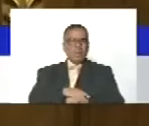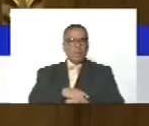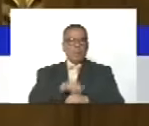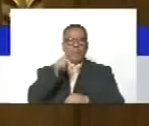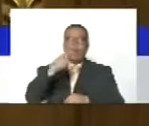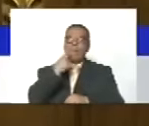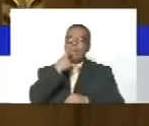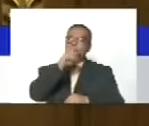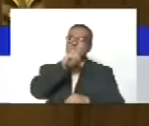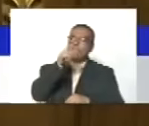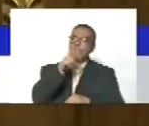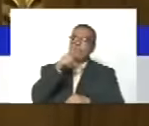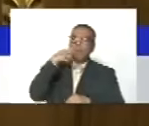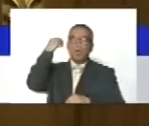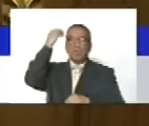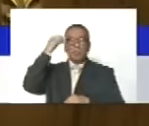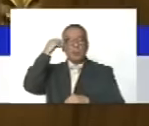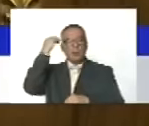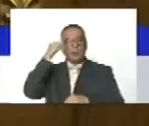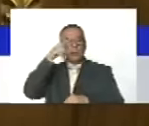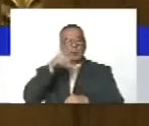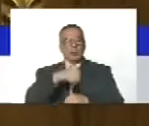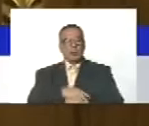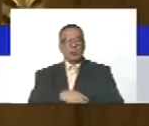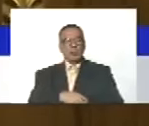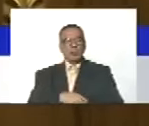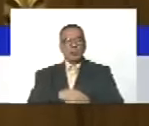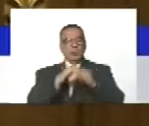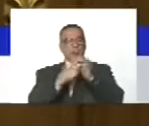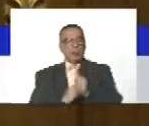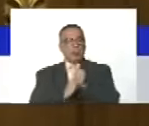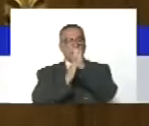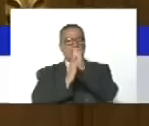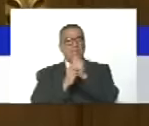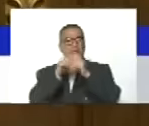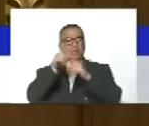uno se pregunta qué pensarán los líderes